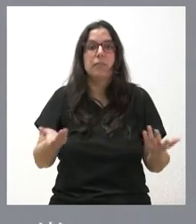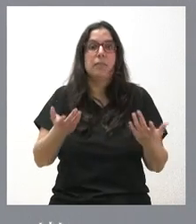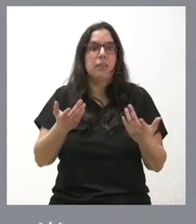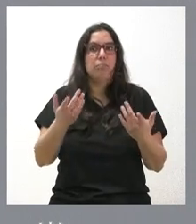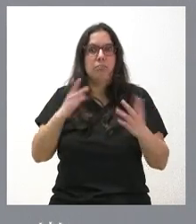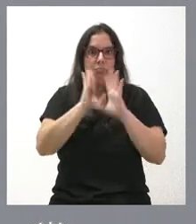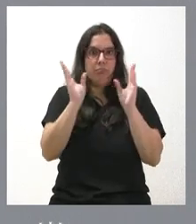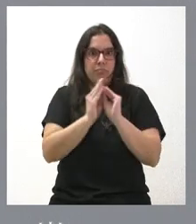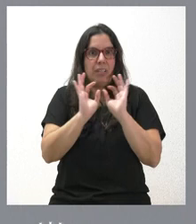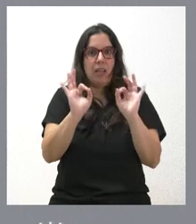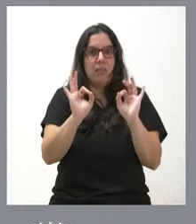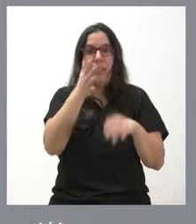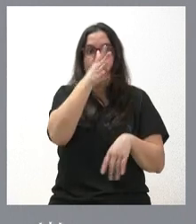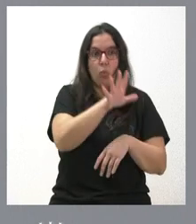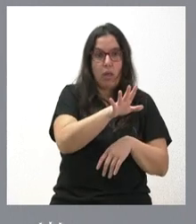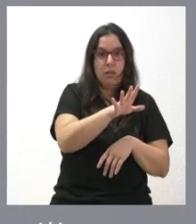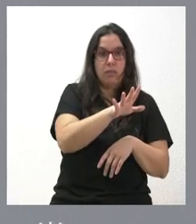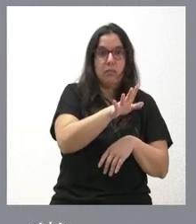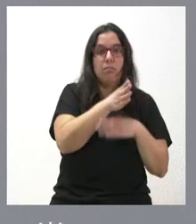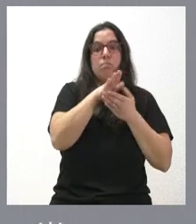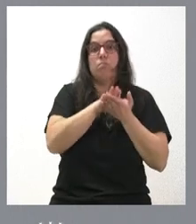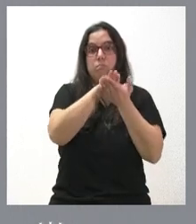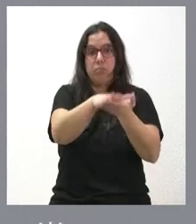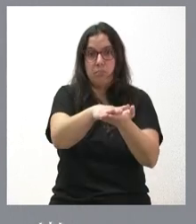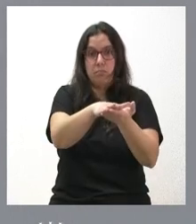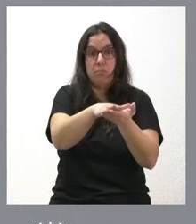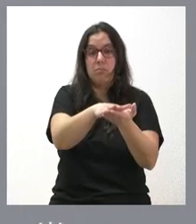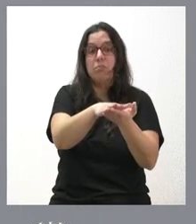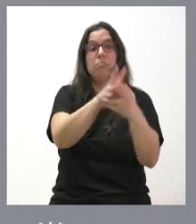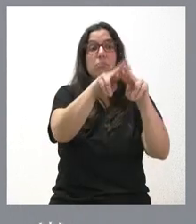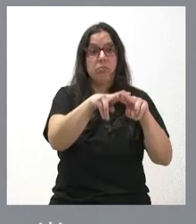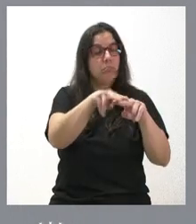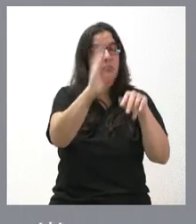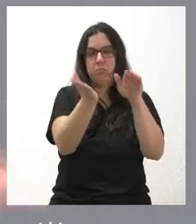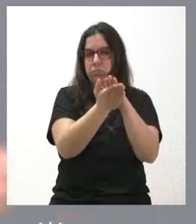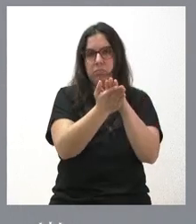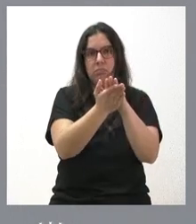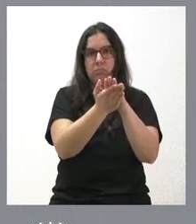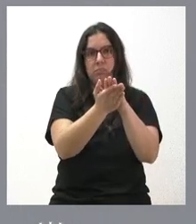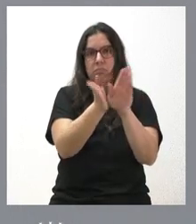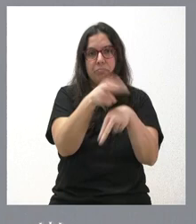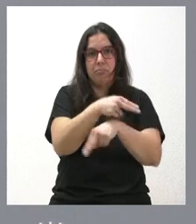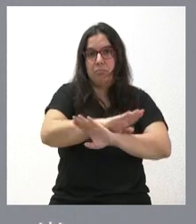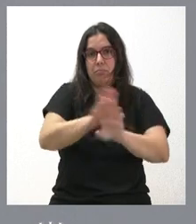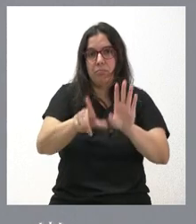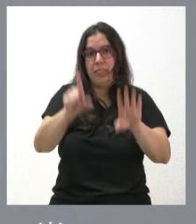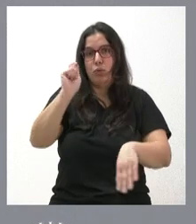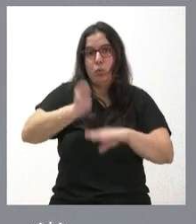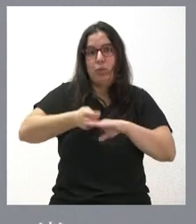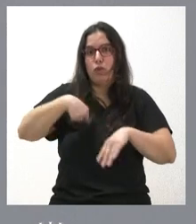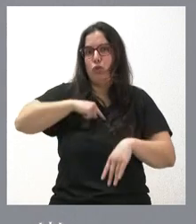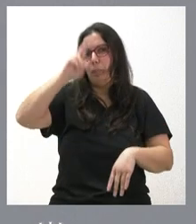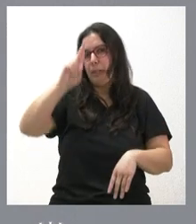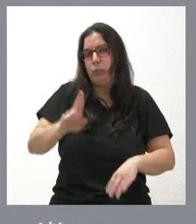quedarse que hay una denuncia que se presenta esa denuncia se archiva Y esa es la decisión judicial y nosotros lo que hacemos Es